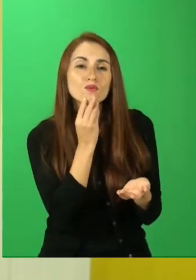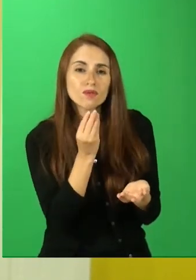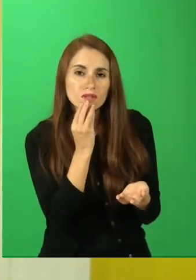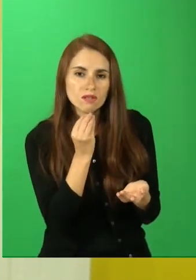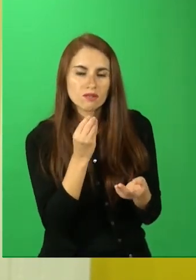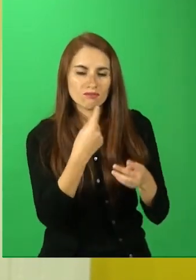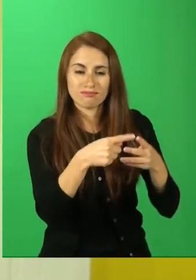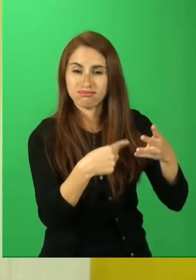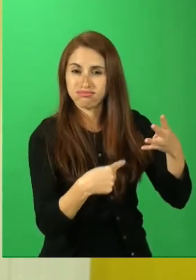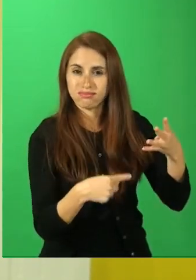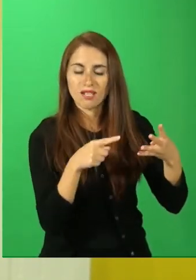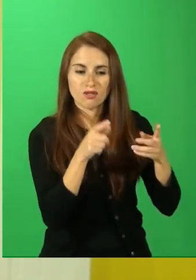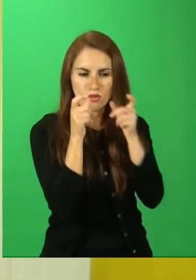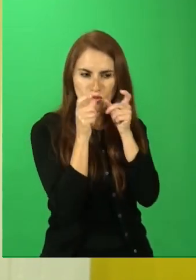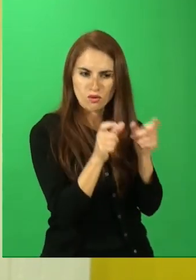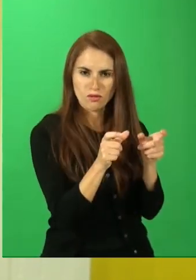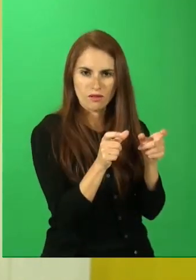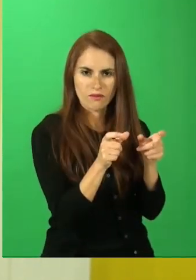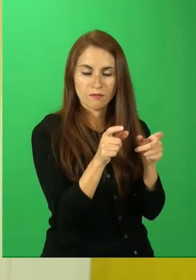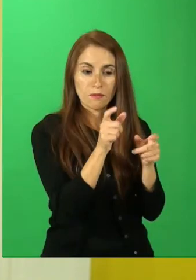judíos.